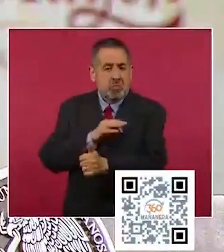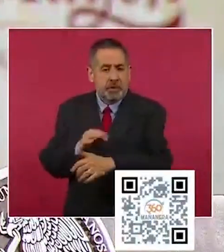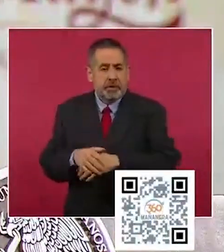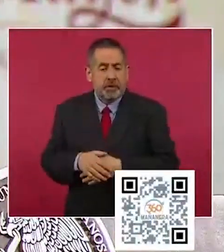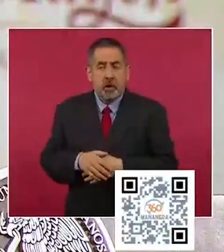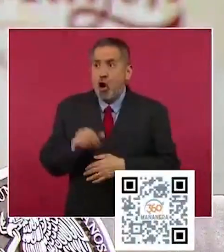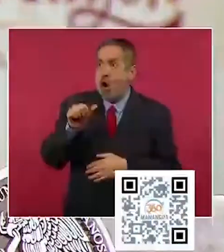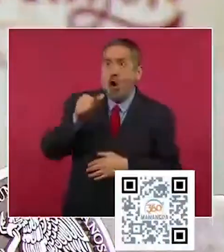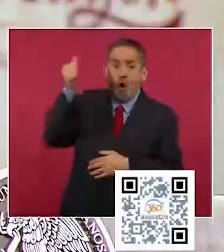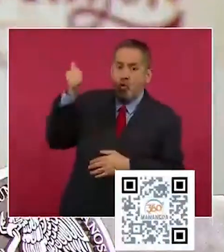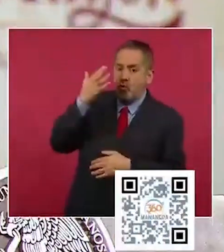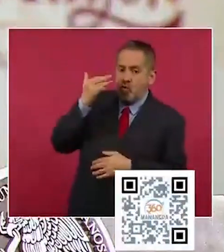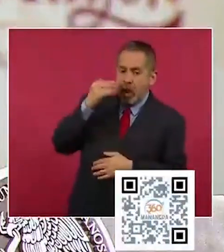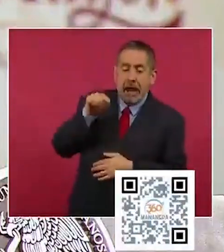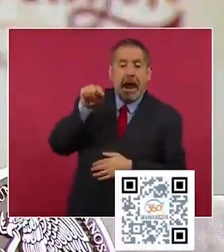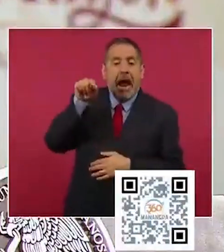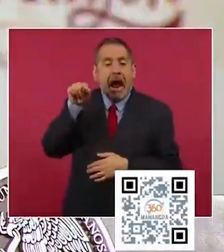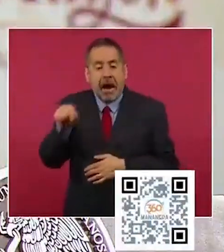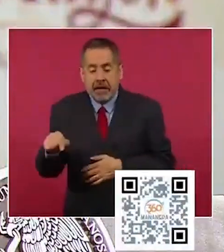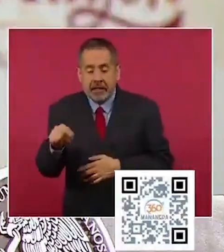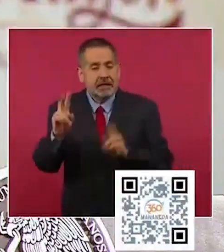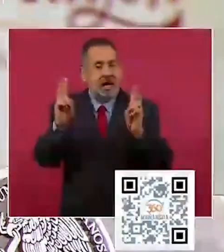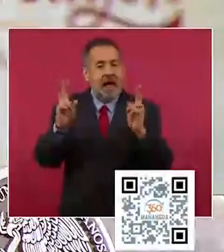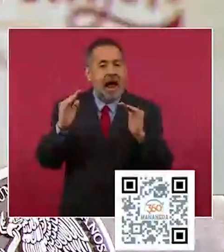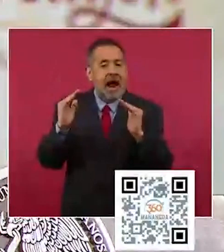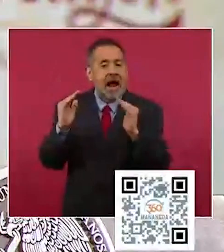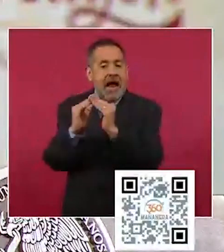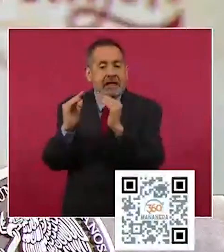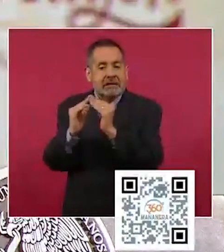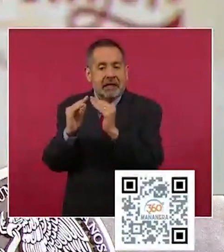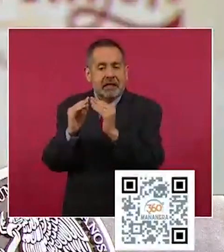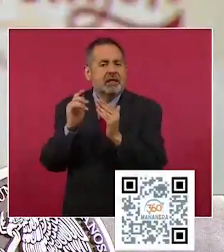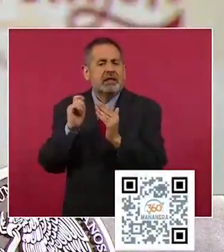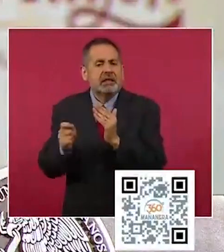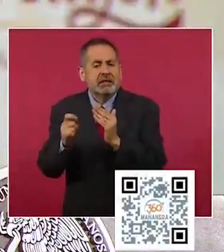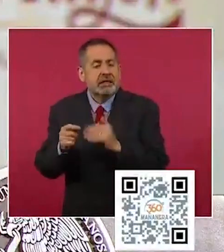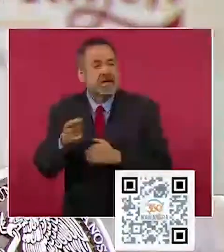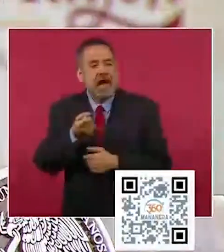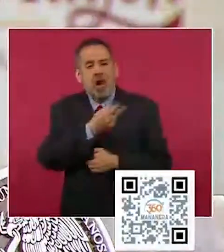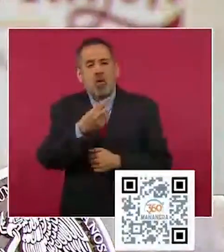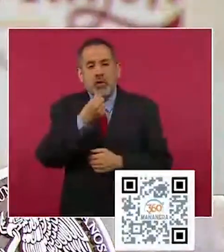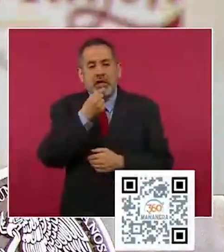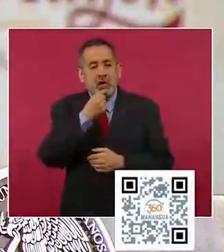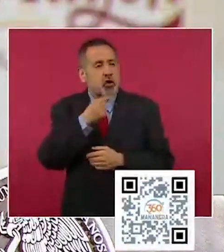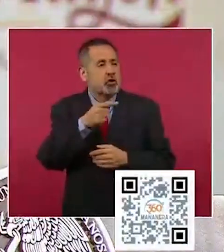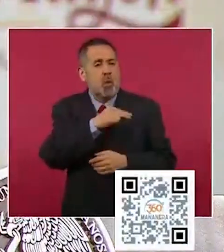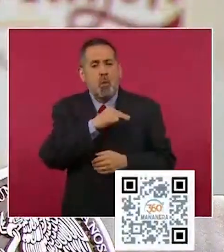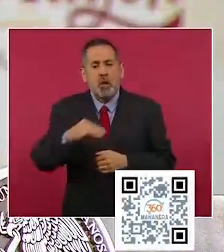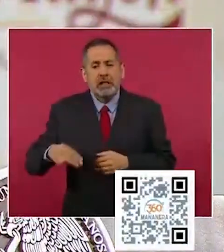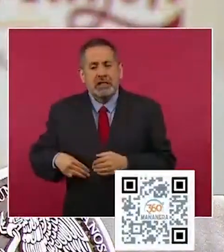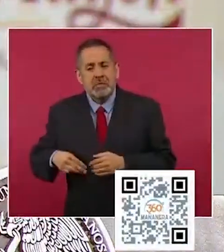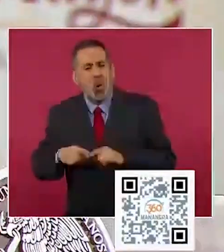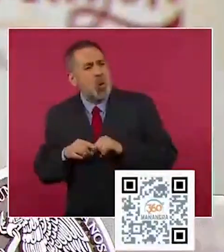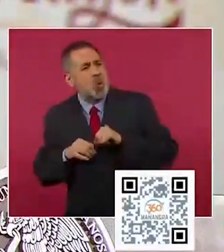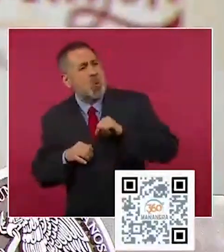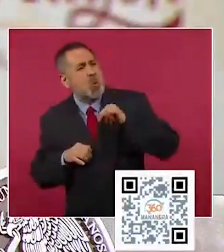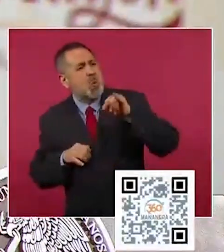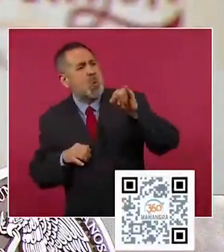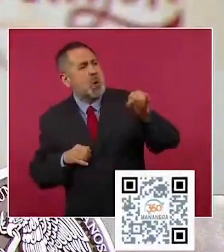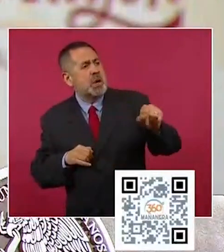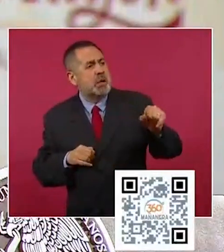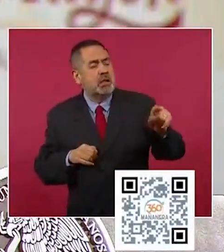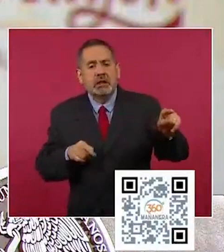tenemos en ningún otro centro, que es casa para aquellos niños que se transportan de algún municipio y que, dado su